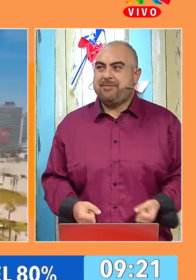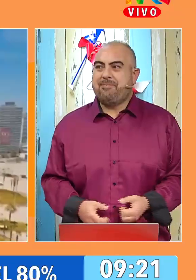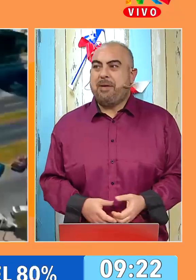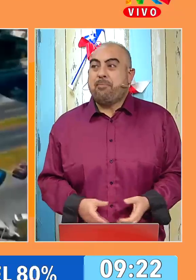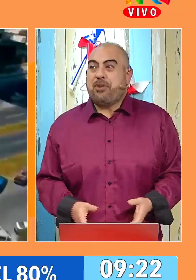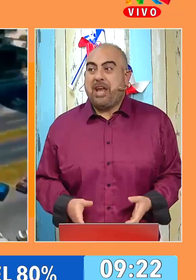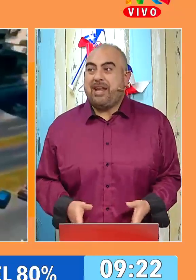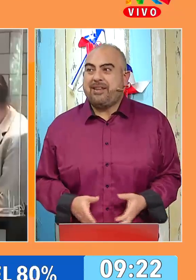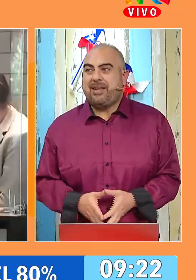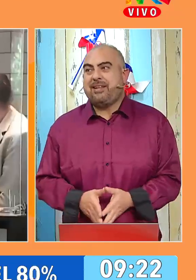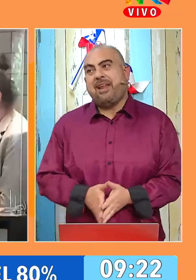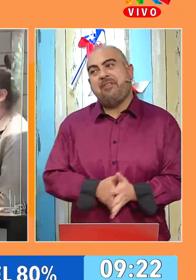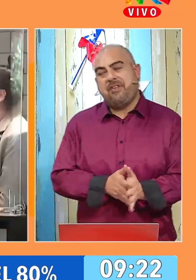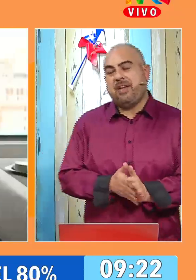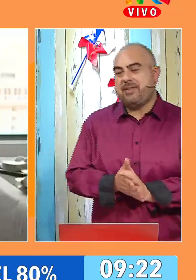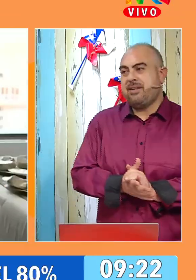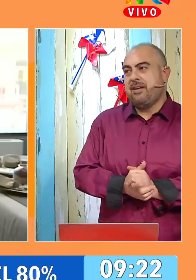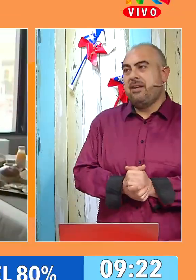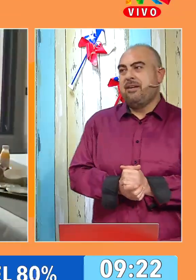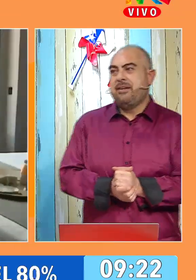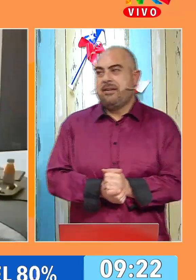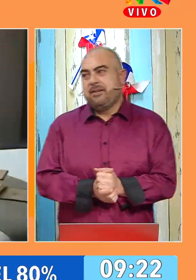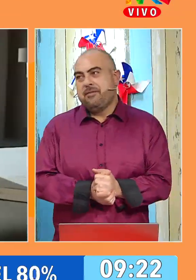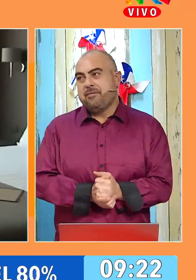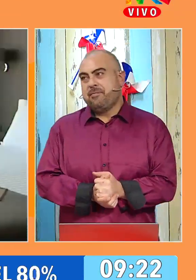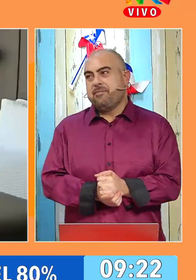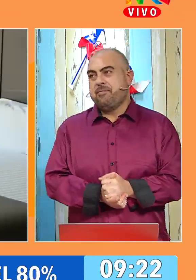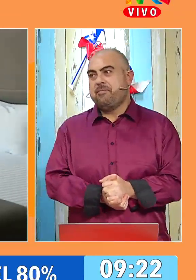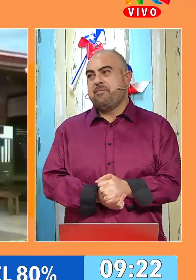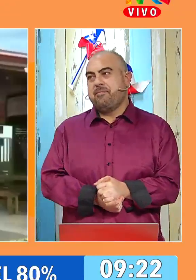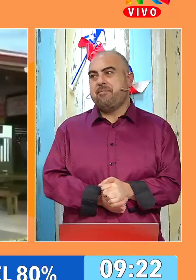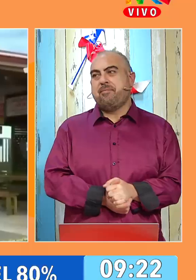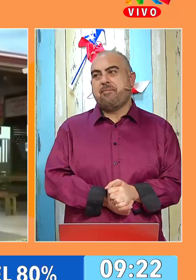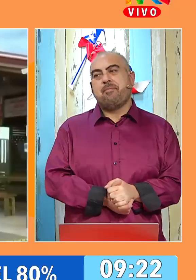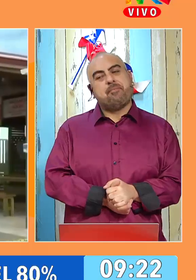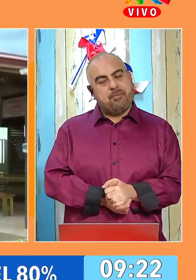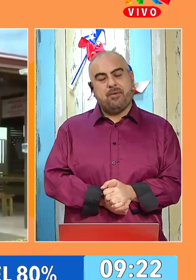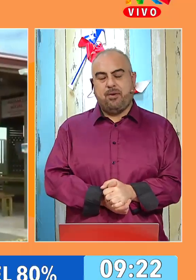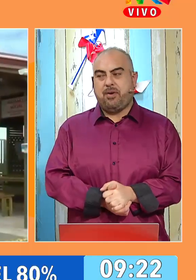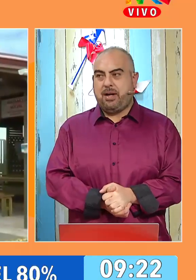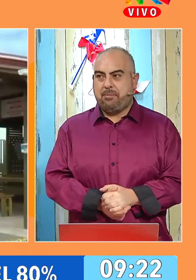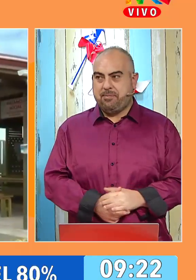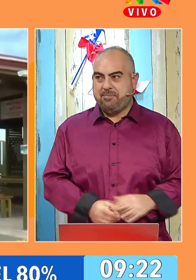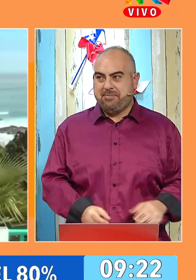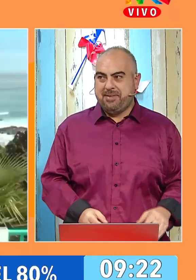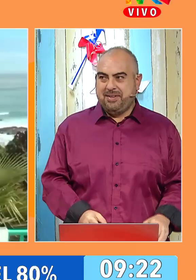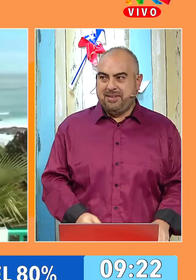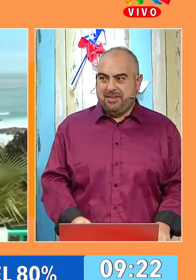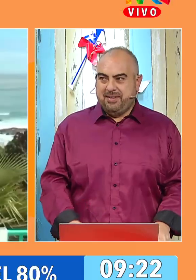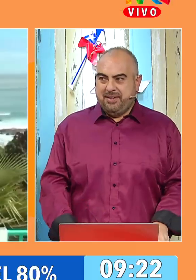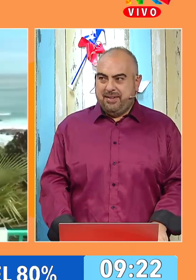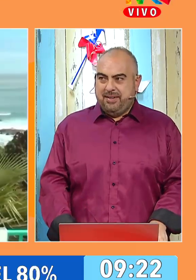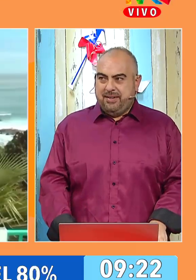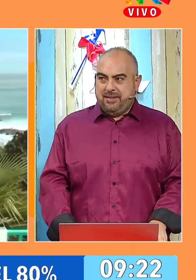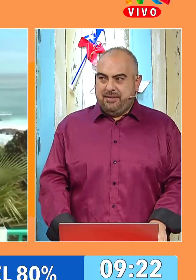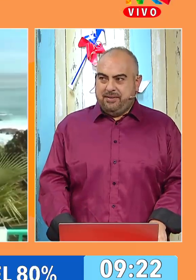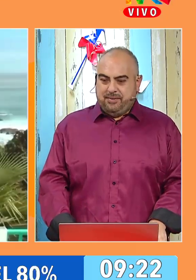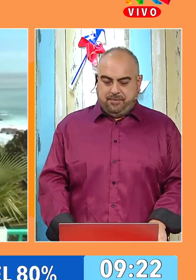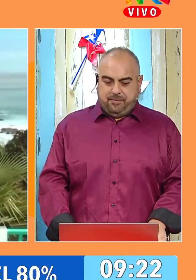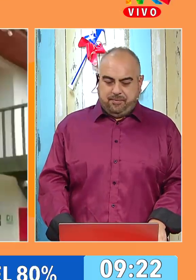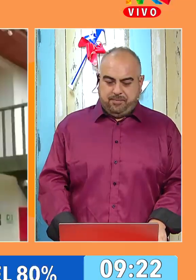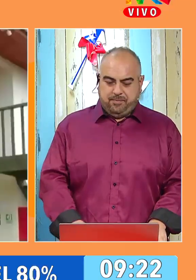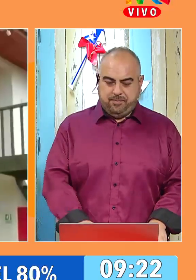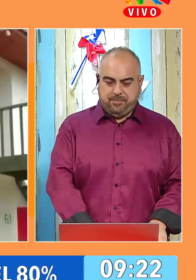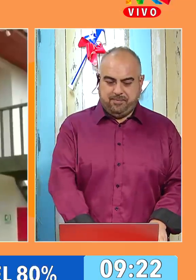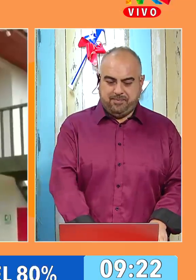bien potente. Si no va a haber, entonces. Próximo año ya yo creo que podría ser. Ojalá. Y aquí cerca de la región, en los lugares